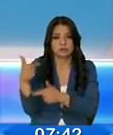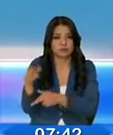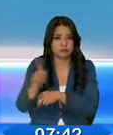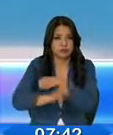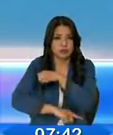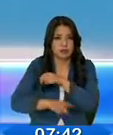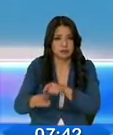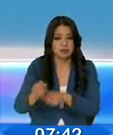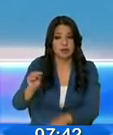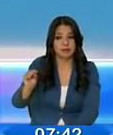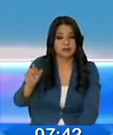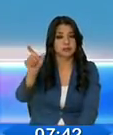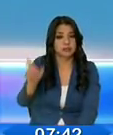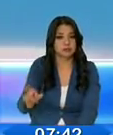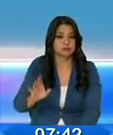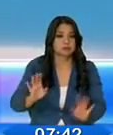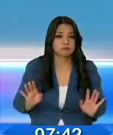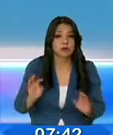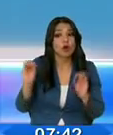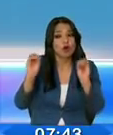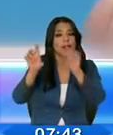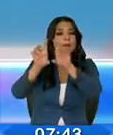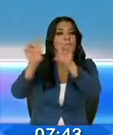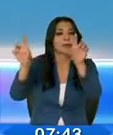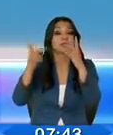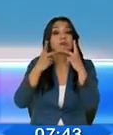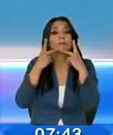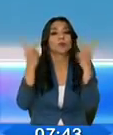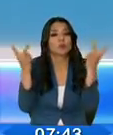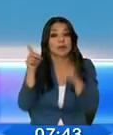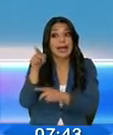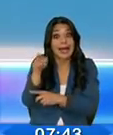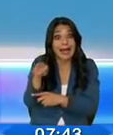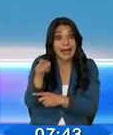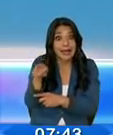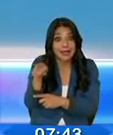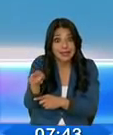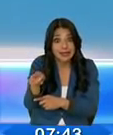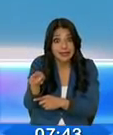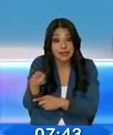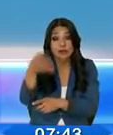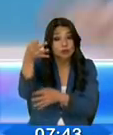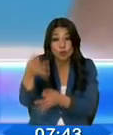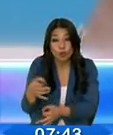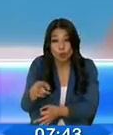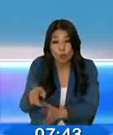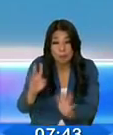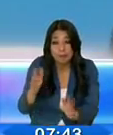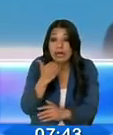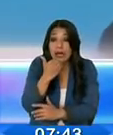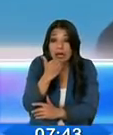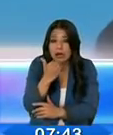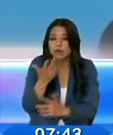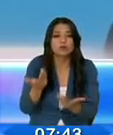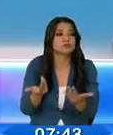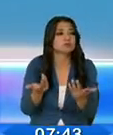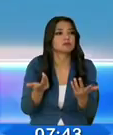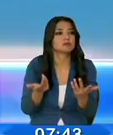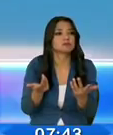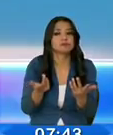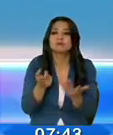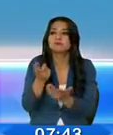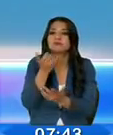Y advertimos a la entidad pública en donde se realizó el incumplimiento o en donde se realizó